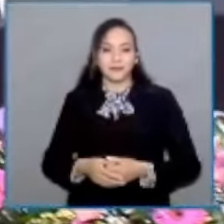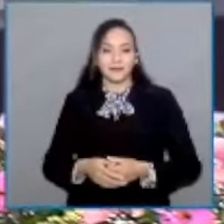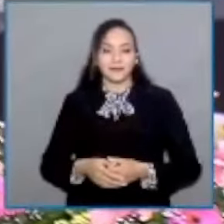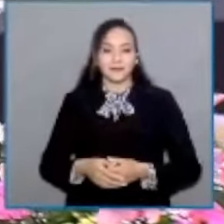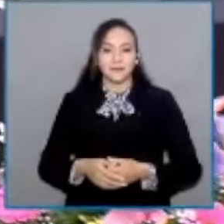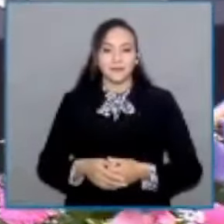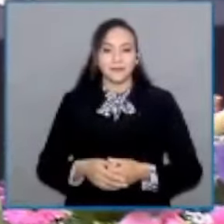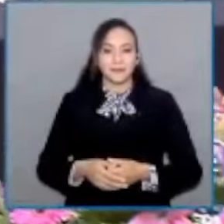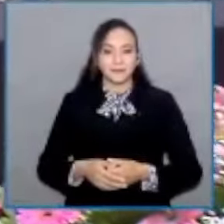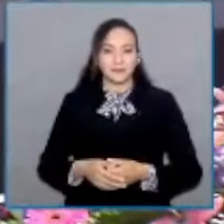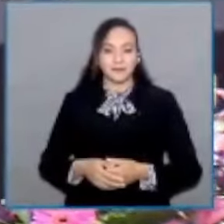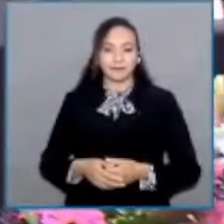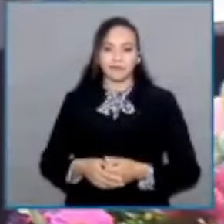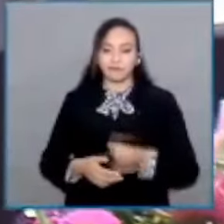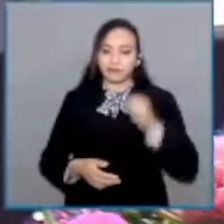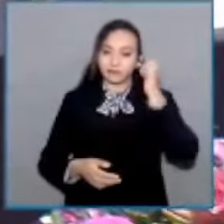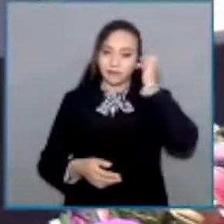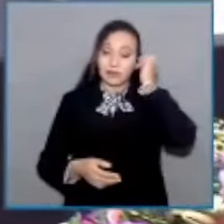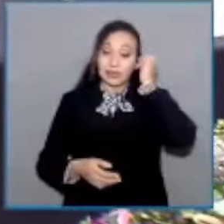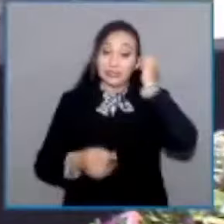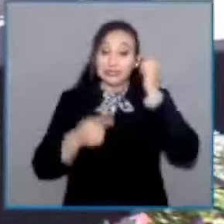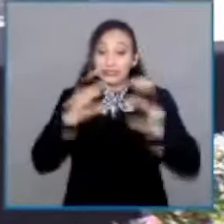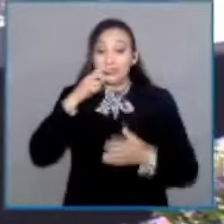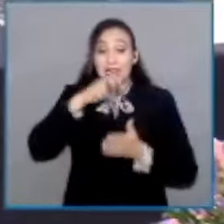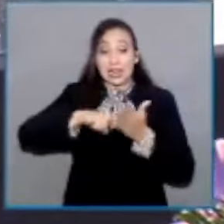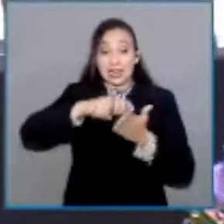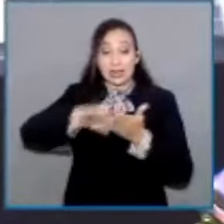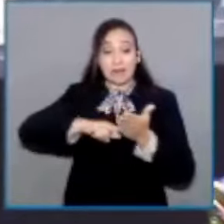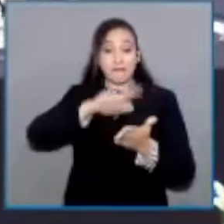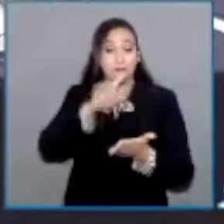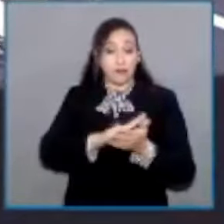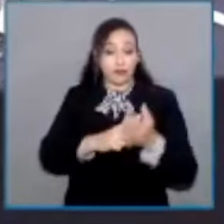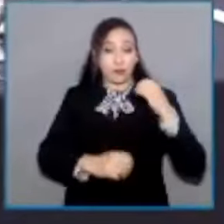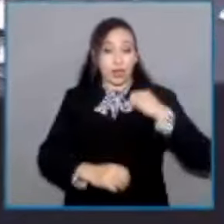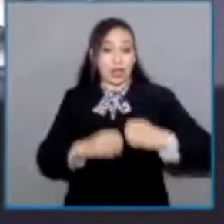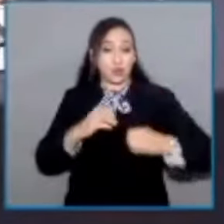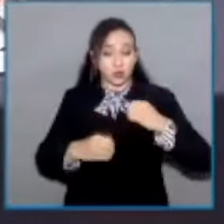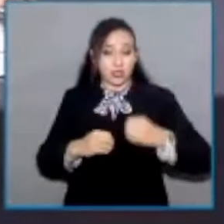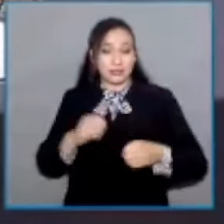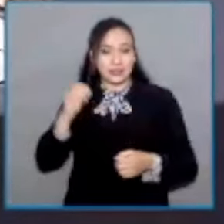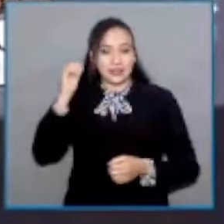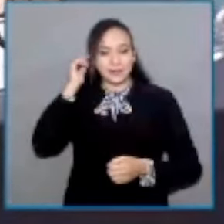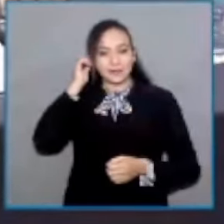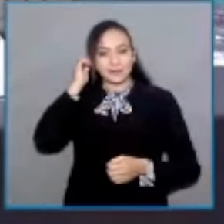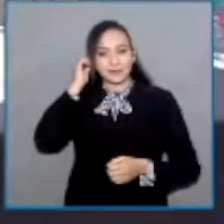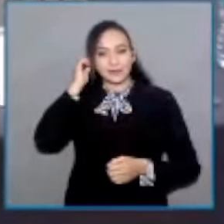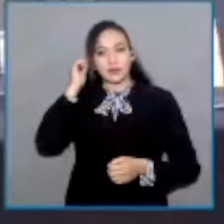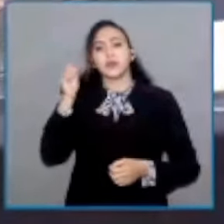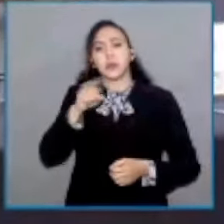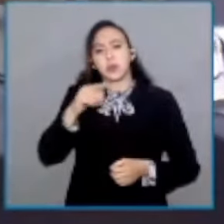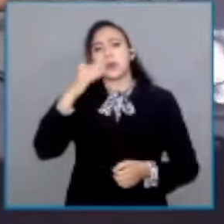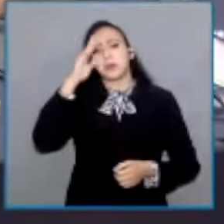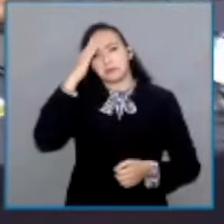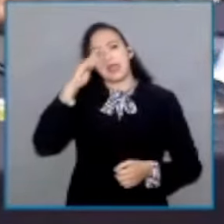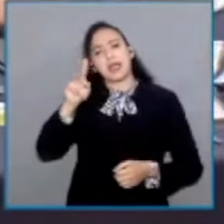La llamada reforma judicial supone, como se ha dicho en muchos espacios,